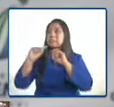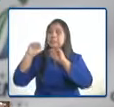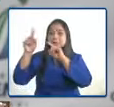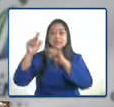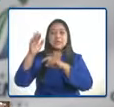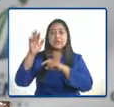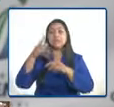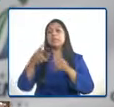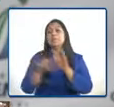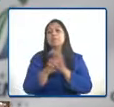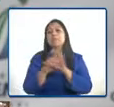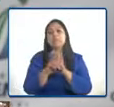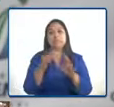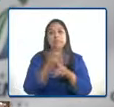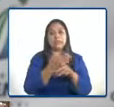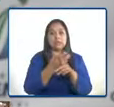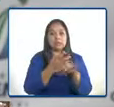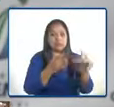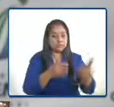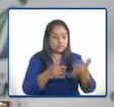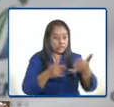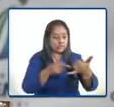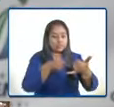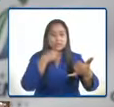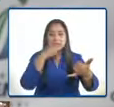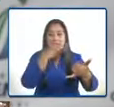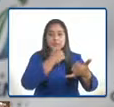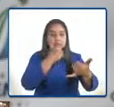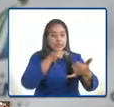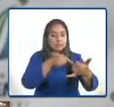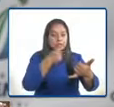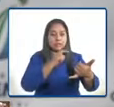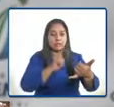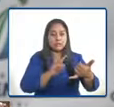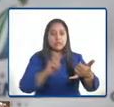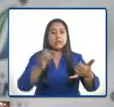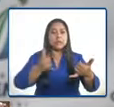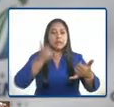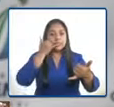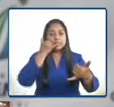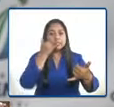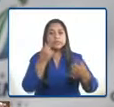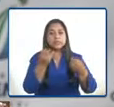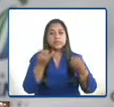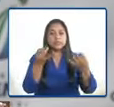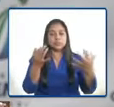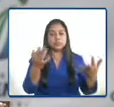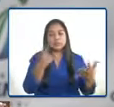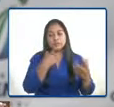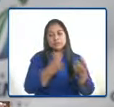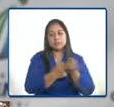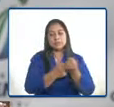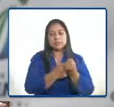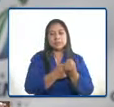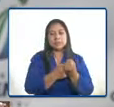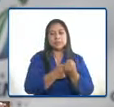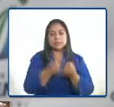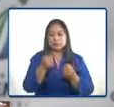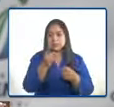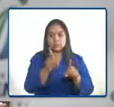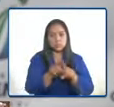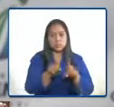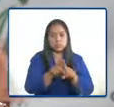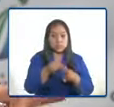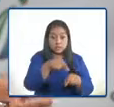un problema técnico y no puedan emitir su salvaconducto, puede comunicarse a los números de soporte técnico y de todos modos, si en